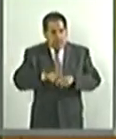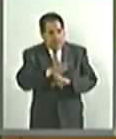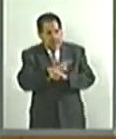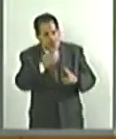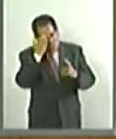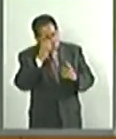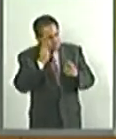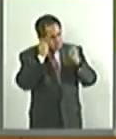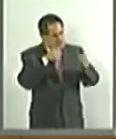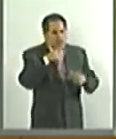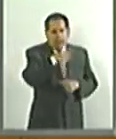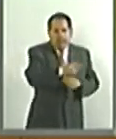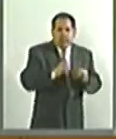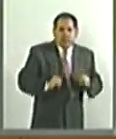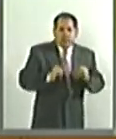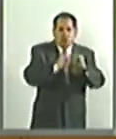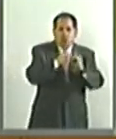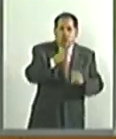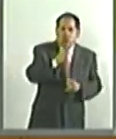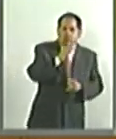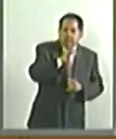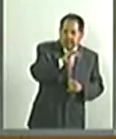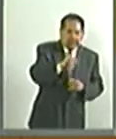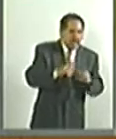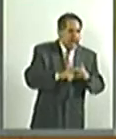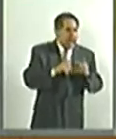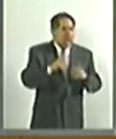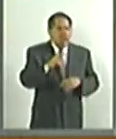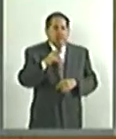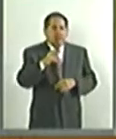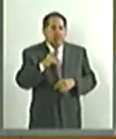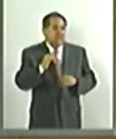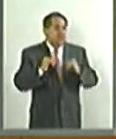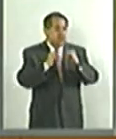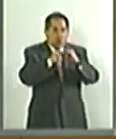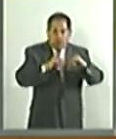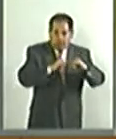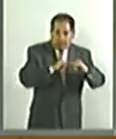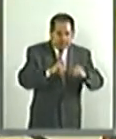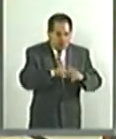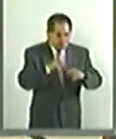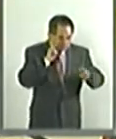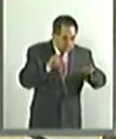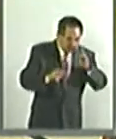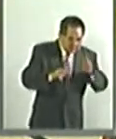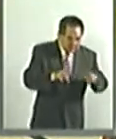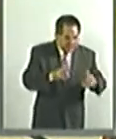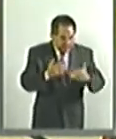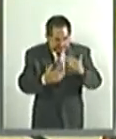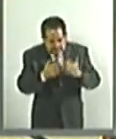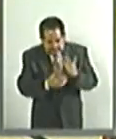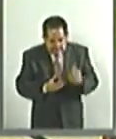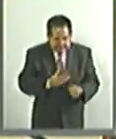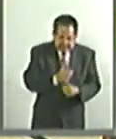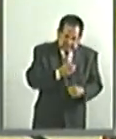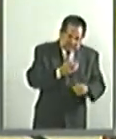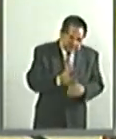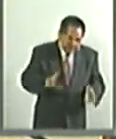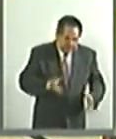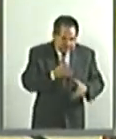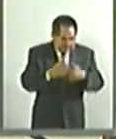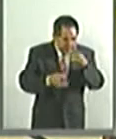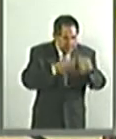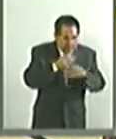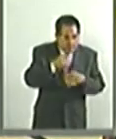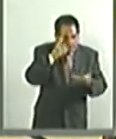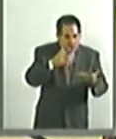los institutos de geografía y geofísica por haber estado atentos a esta ausencia y promovido su